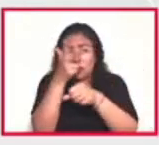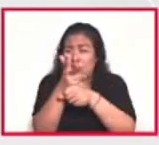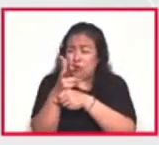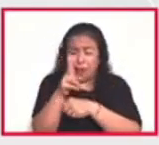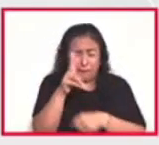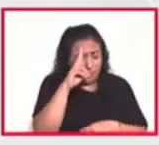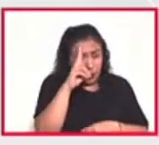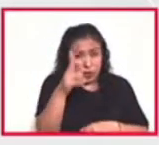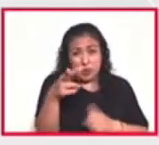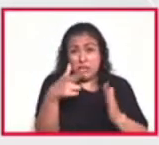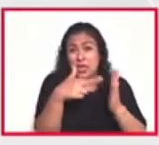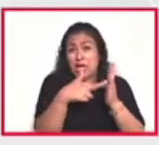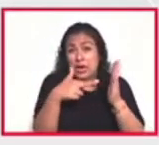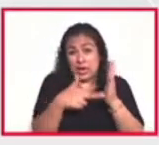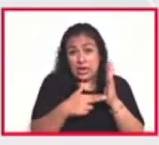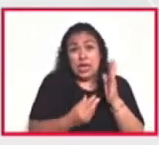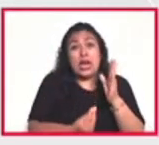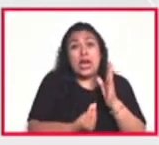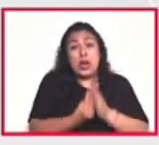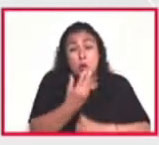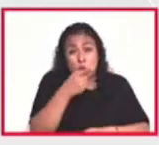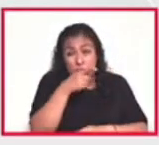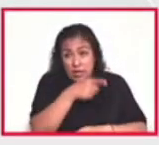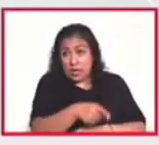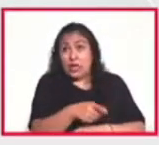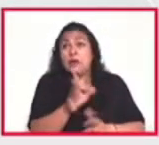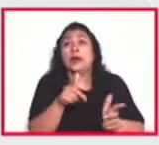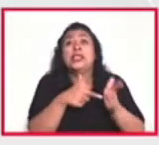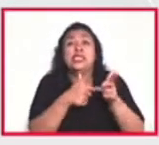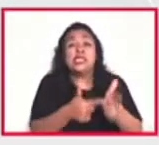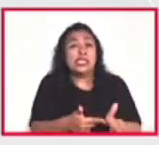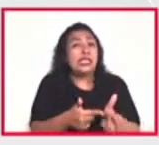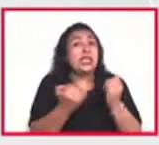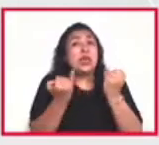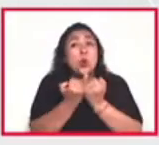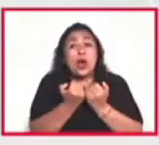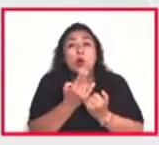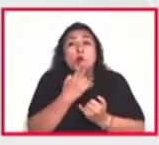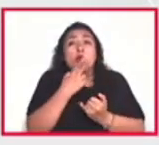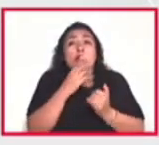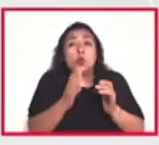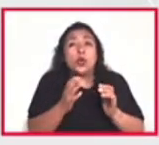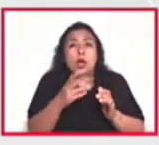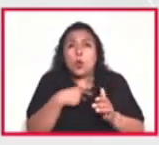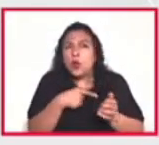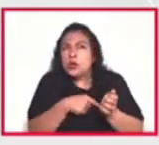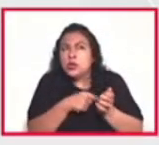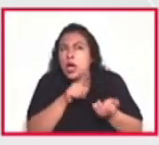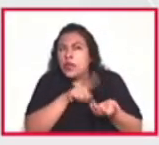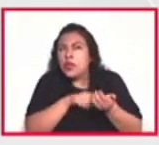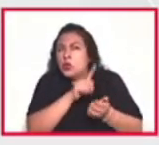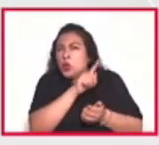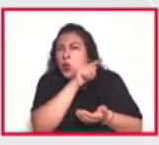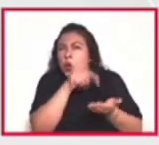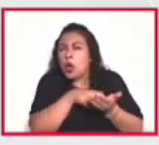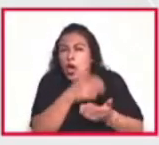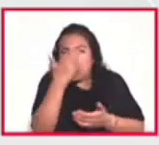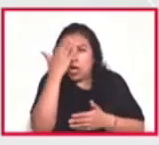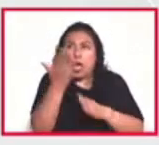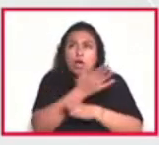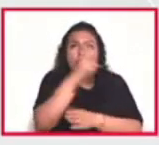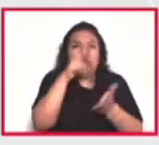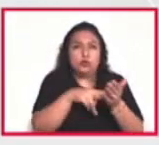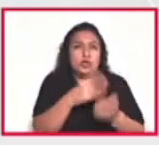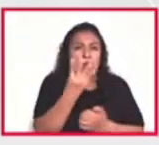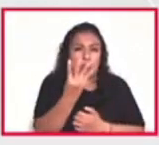no nueva para este club, que continúa con la línea de preservar ese halo de misterio que goza este lugar desde el